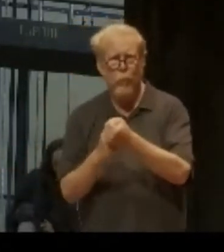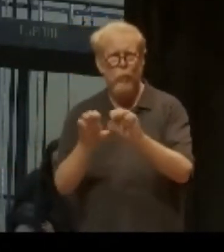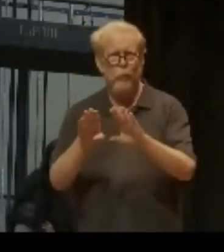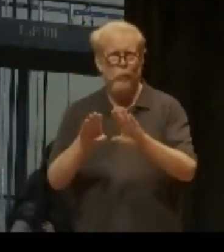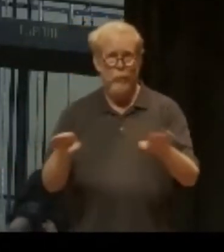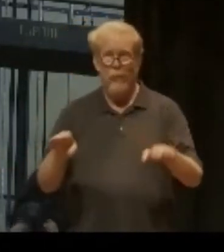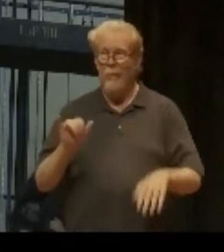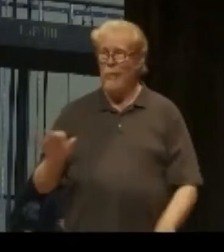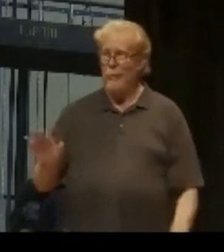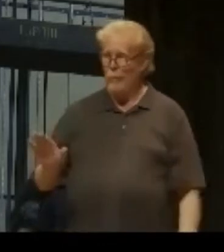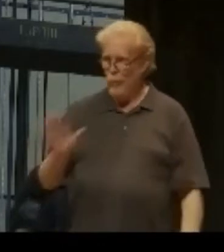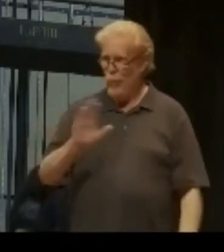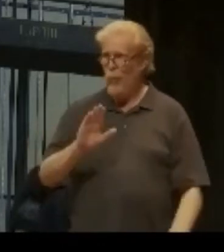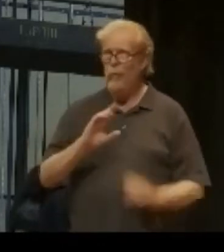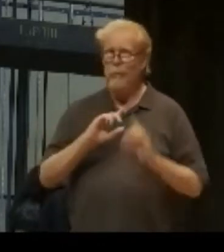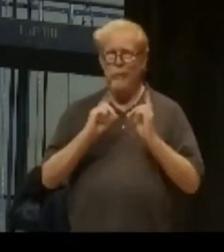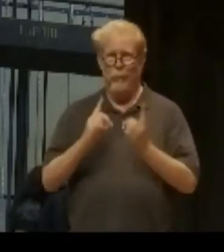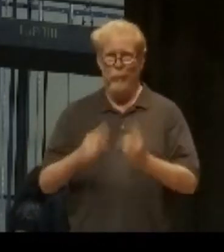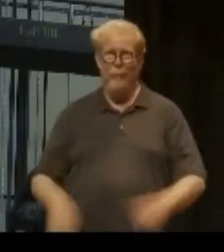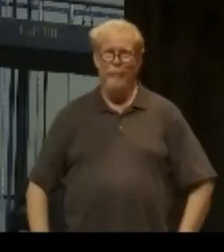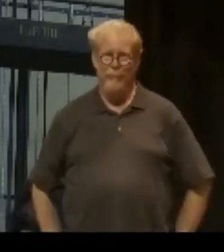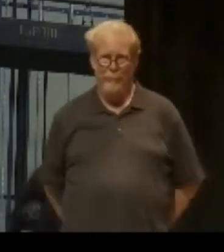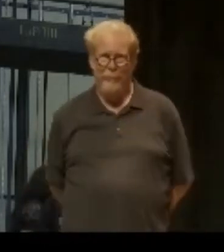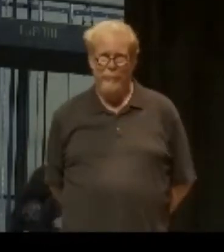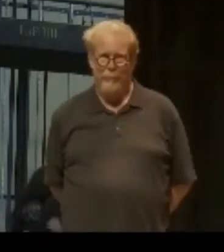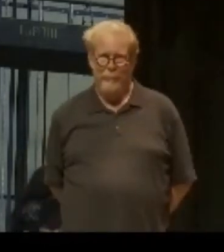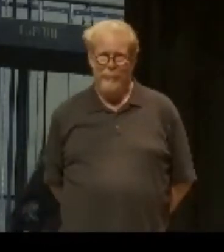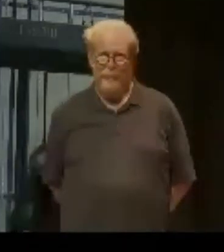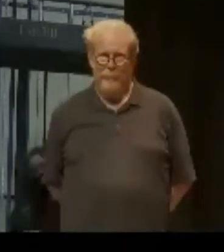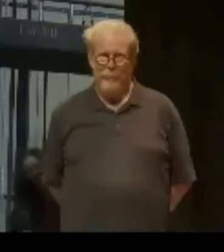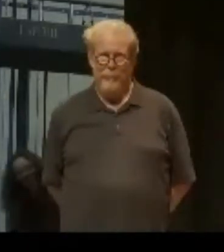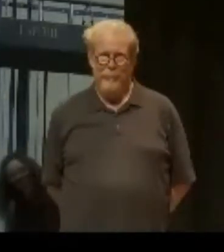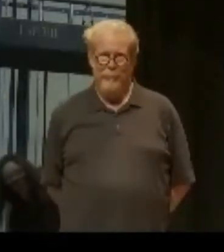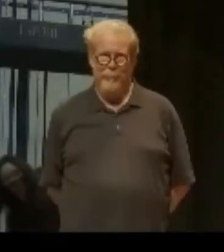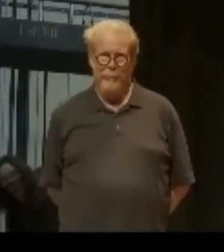mejor a los niños. Ese es el distrito en el que estamos.